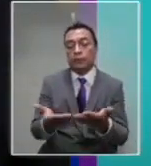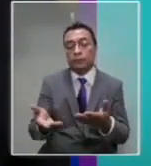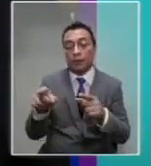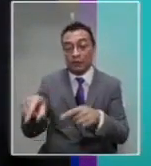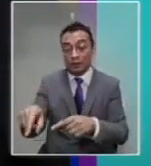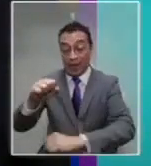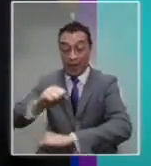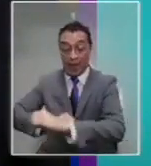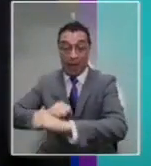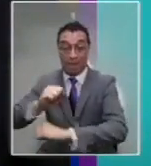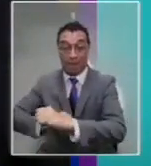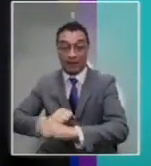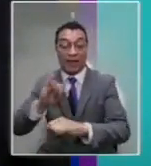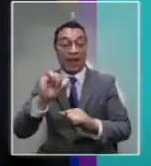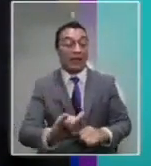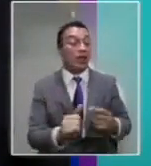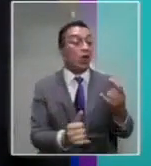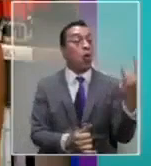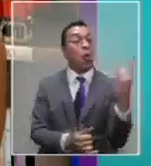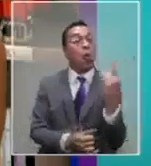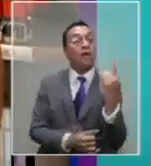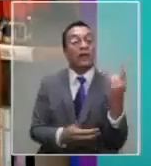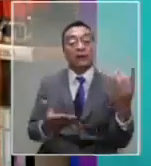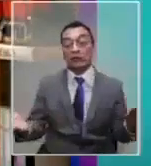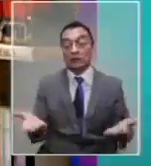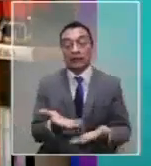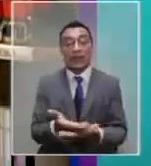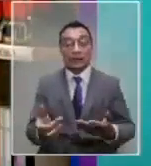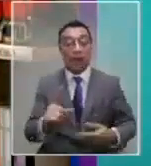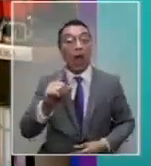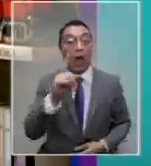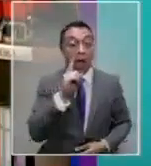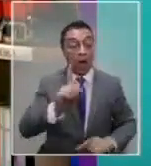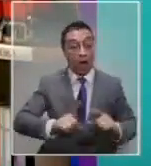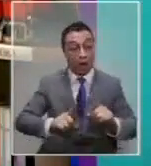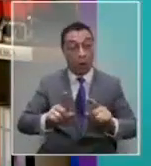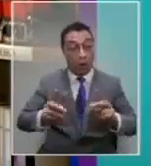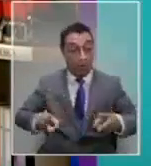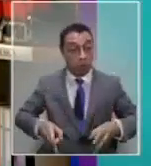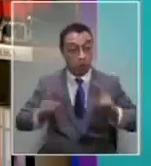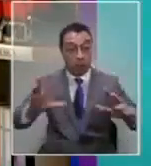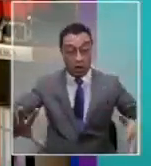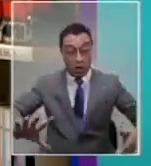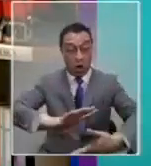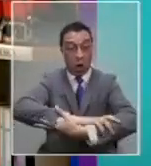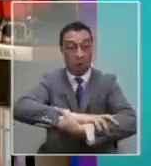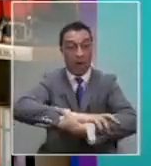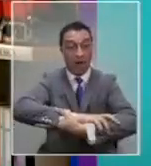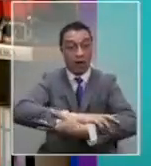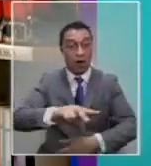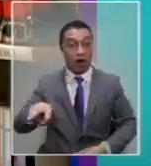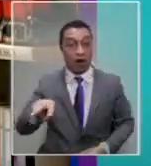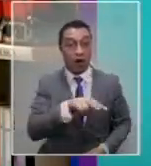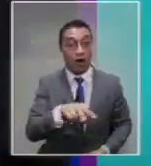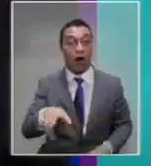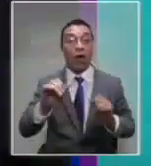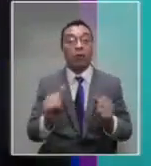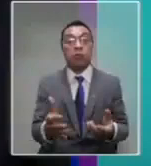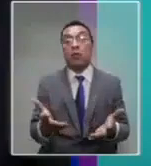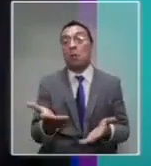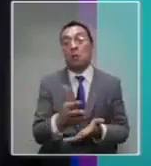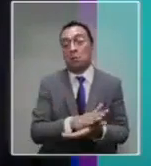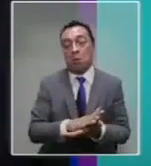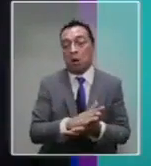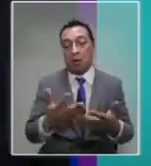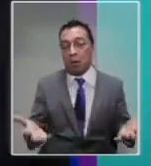relación entre las empresas y las universidades? ¿Existe alguna posibilidad de convenio en ese sentido para que en el fondo el